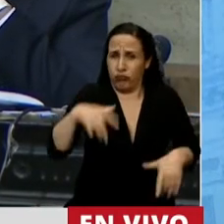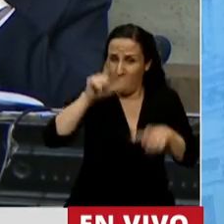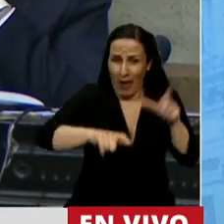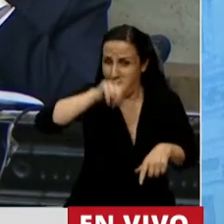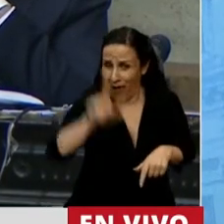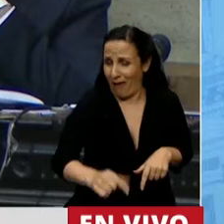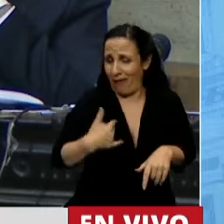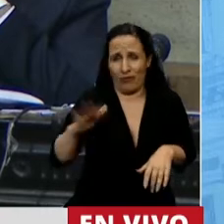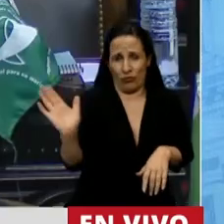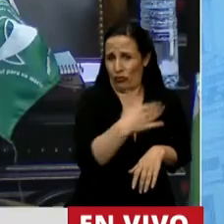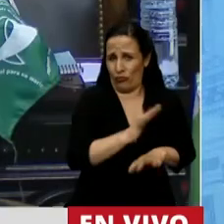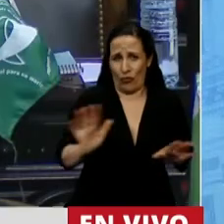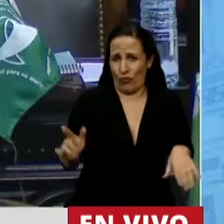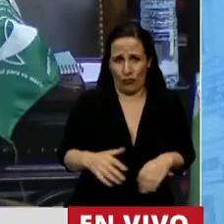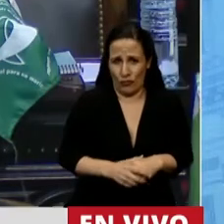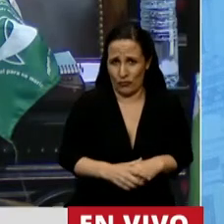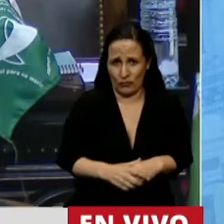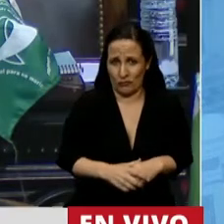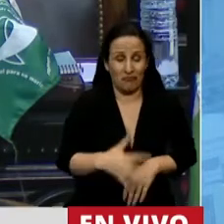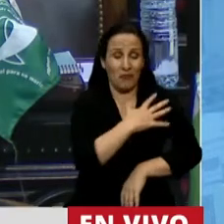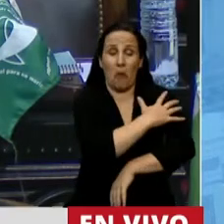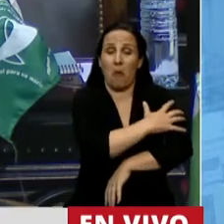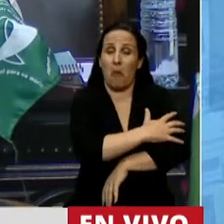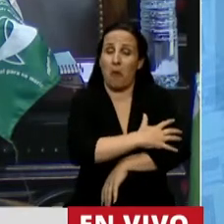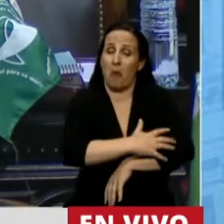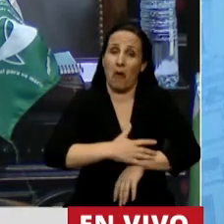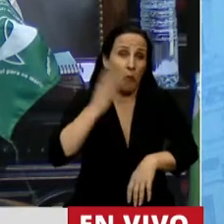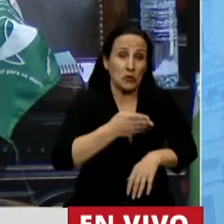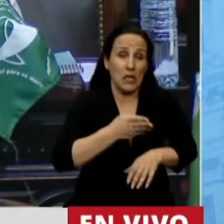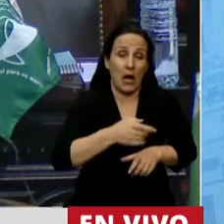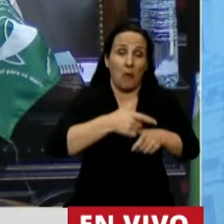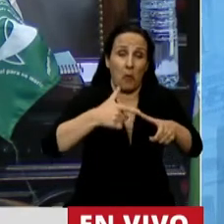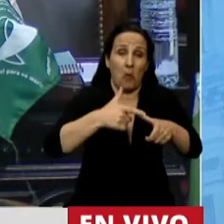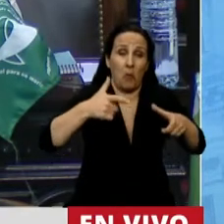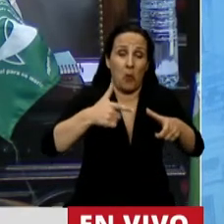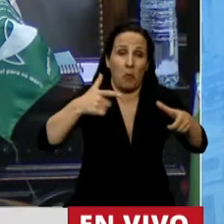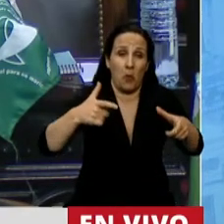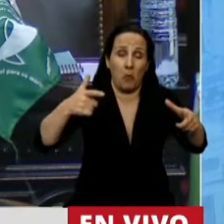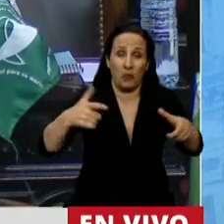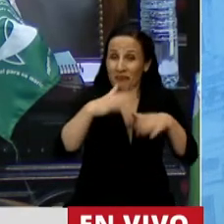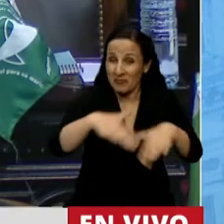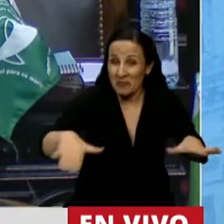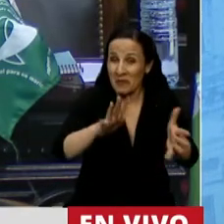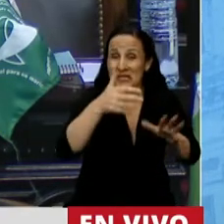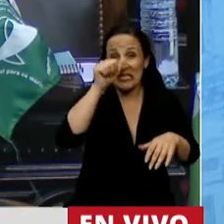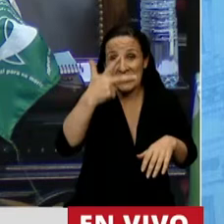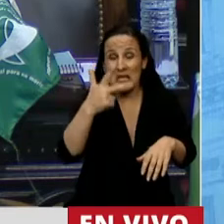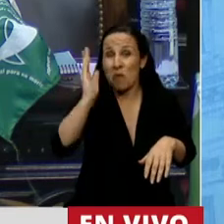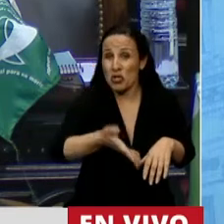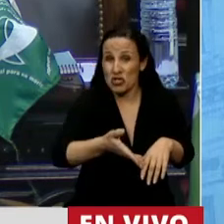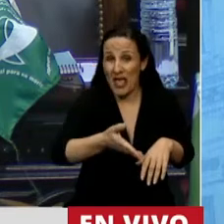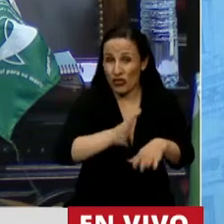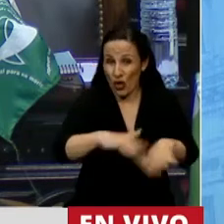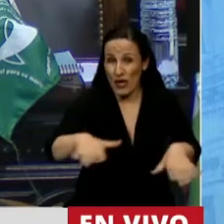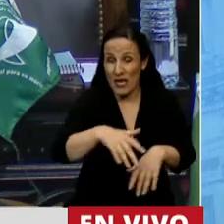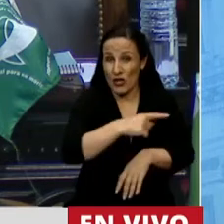argentinos. Un año donde la pobreza escaló a niveles inigualables. La pobreza infantil afecta casi al 63% de